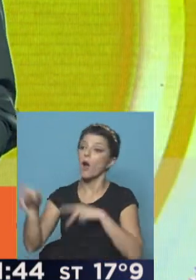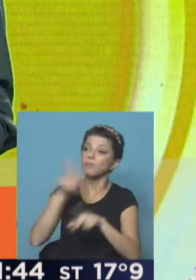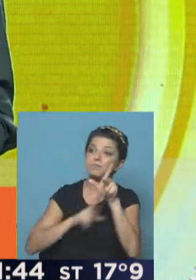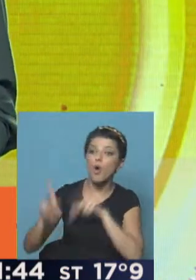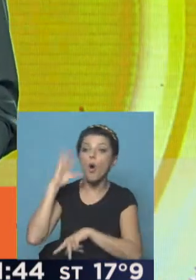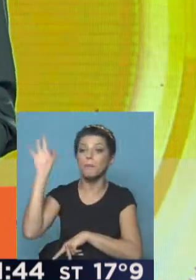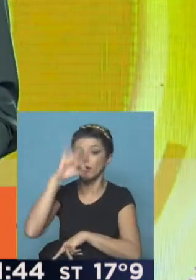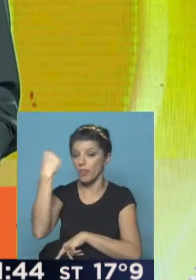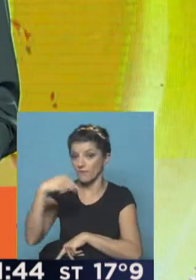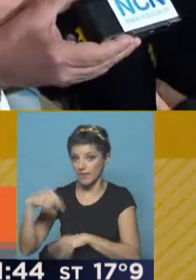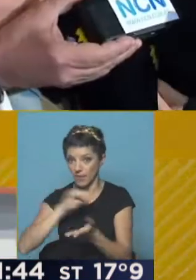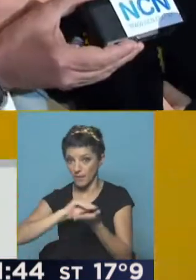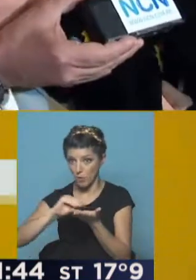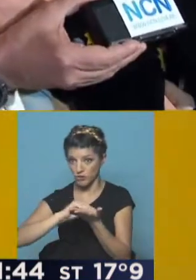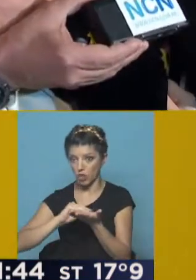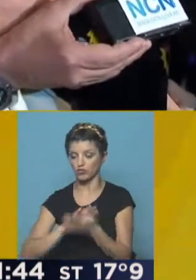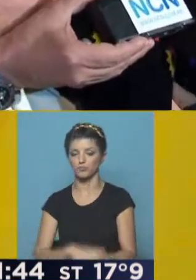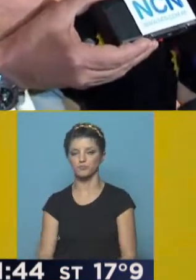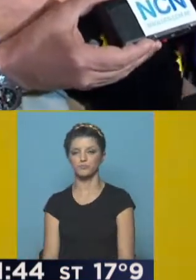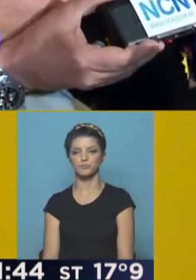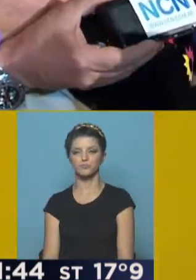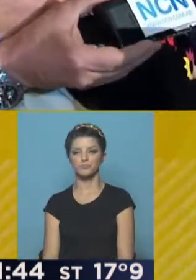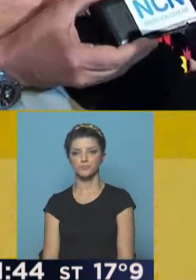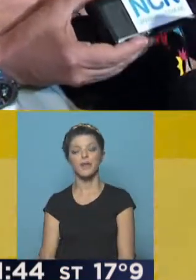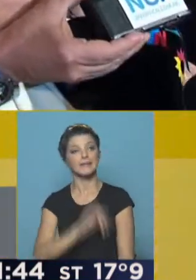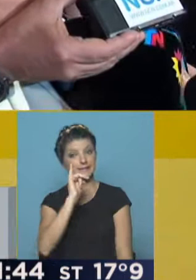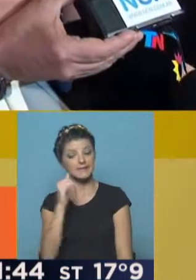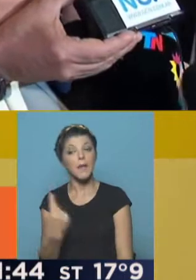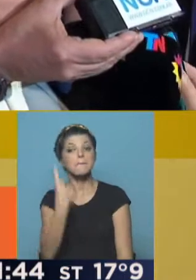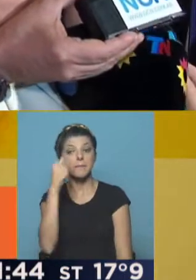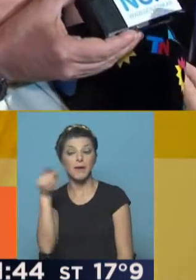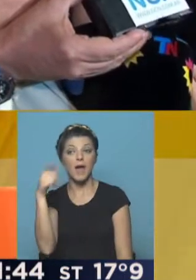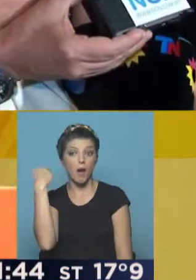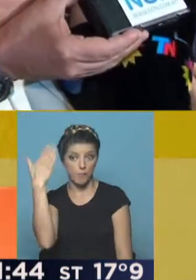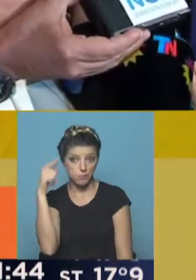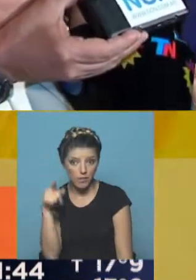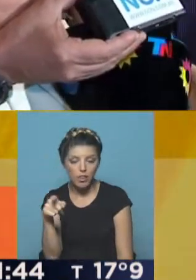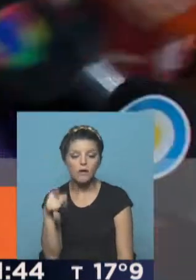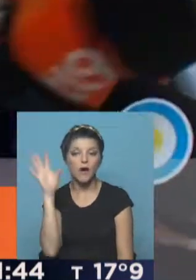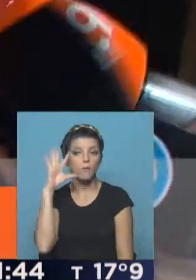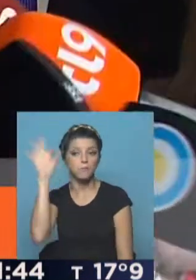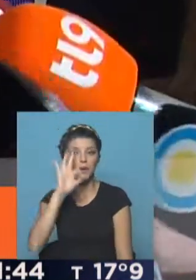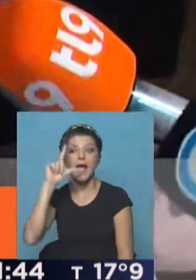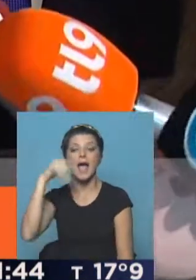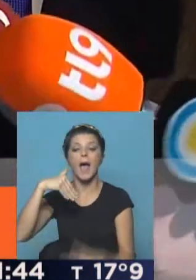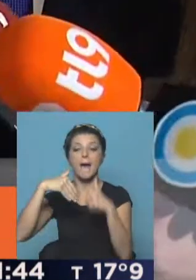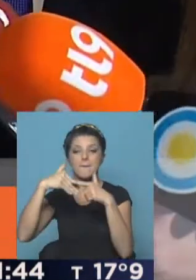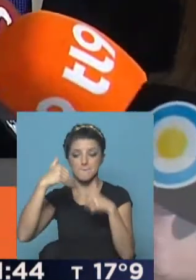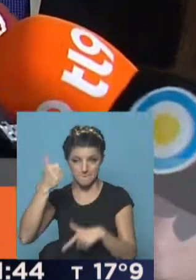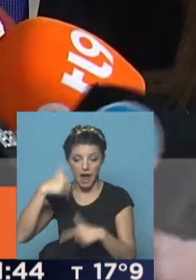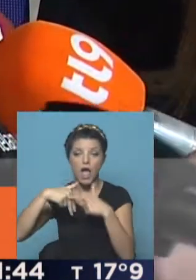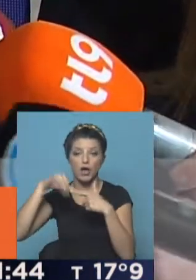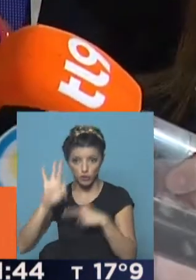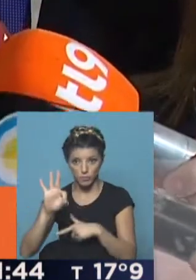diputados saliendo, Gastón. Así es, Gabriela. Daniel, primeras repercusiones. Graciela Camaño, presidenta del bloque del Frente Renovador.